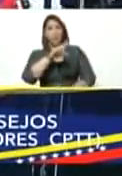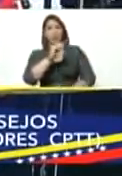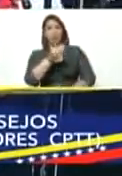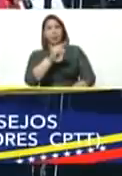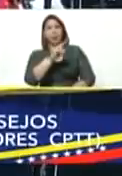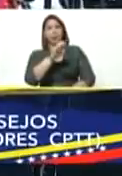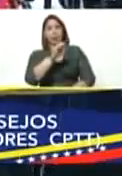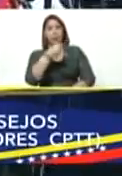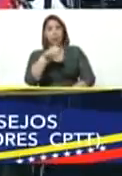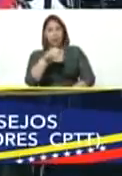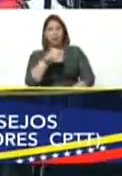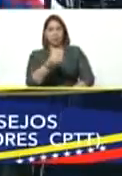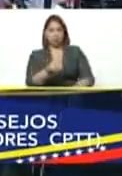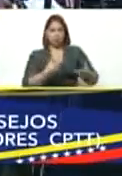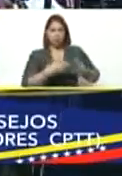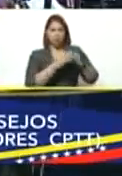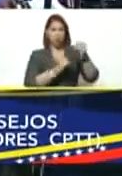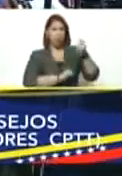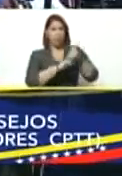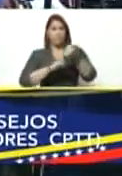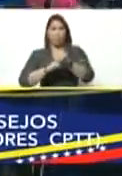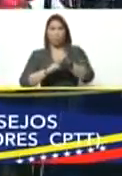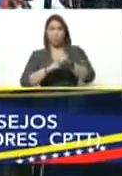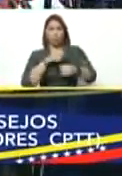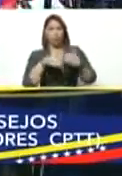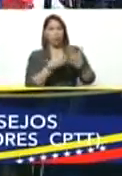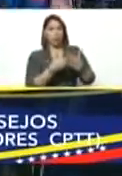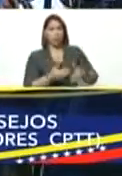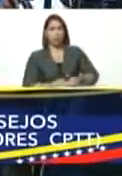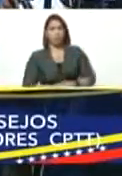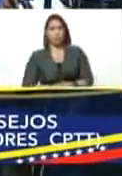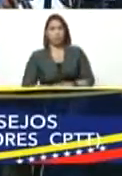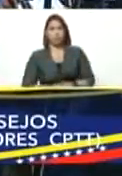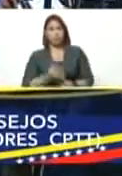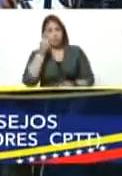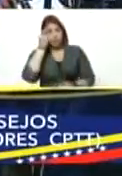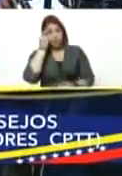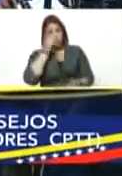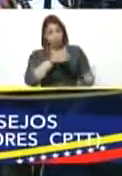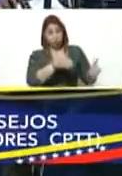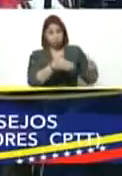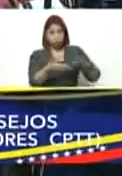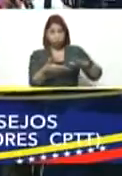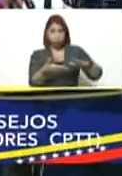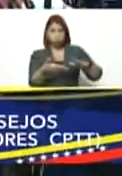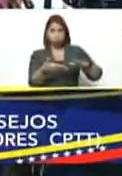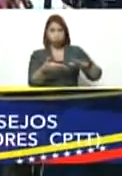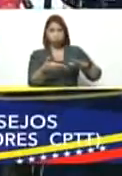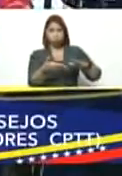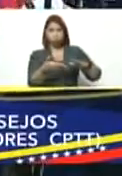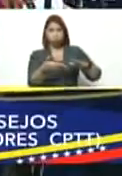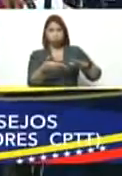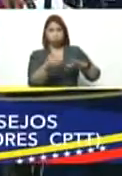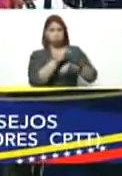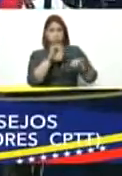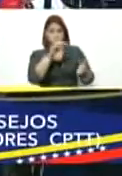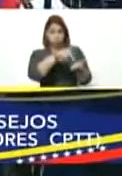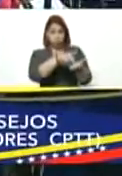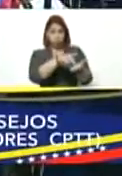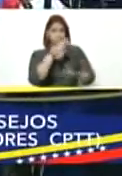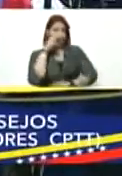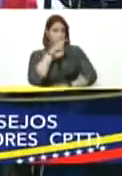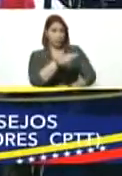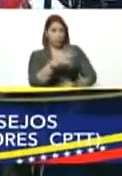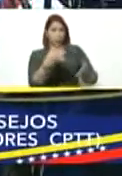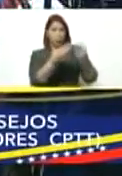apoyo posible hasta el día de su siembra. estuvo usted presente, con